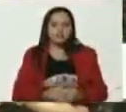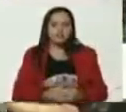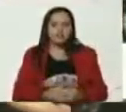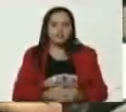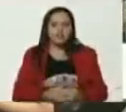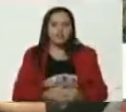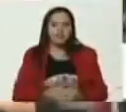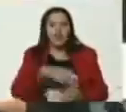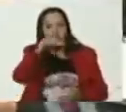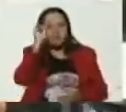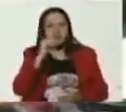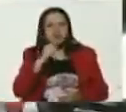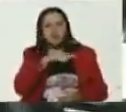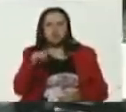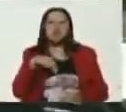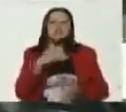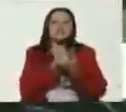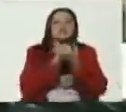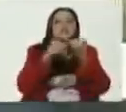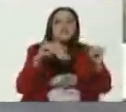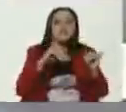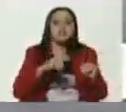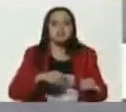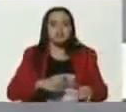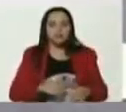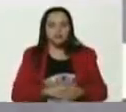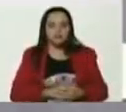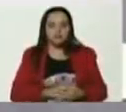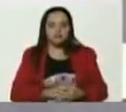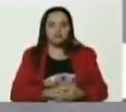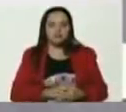Aprendimos, somos independientes.